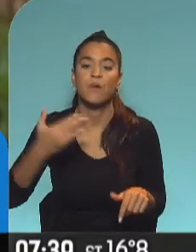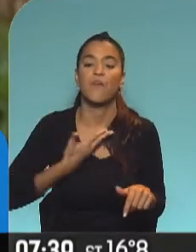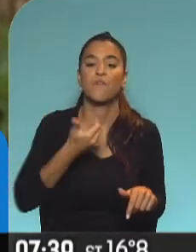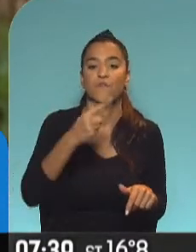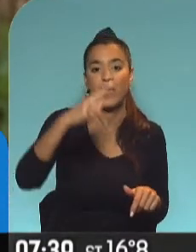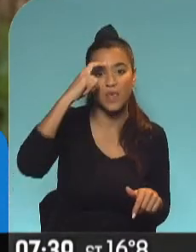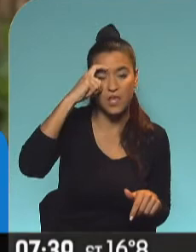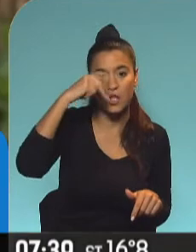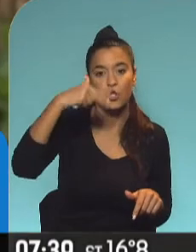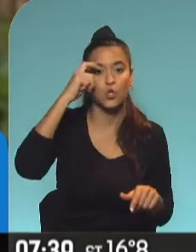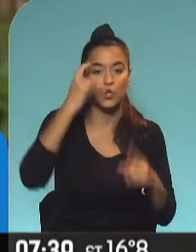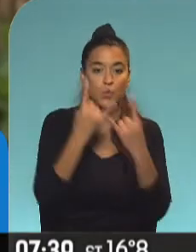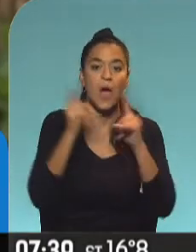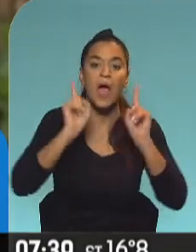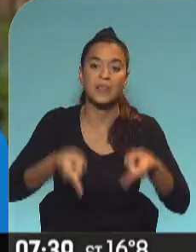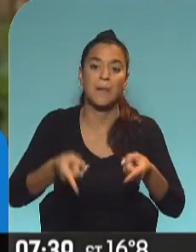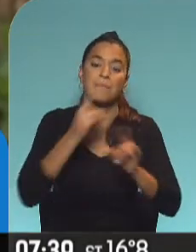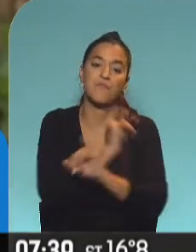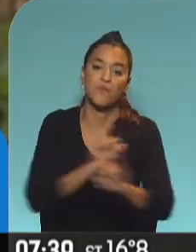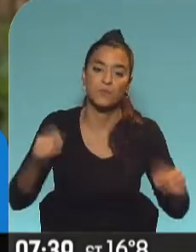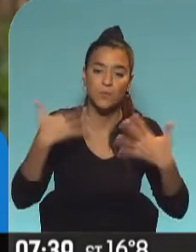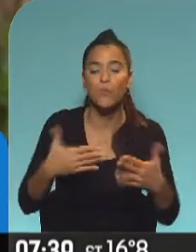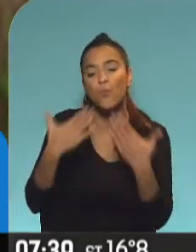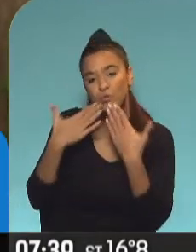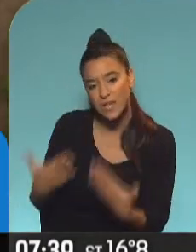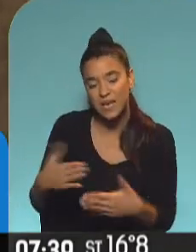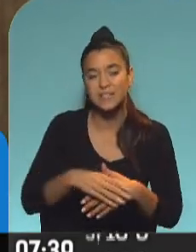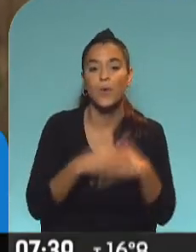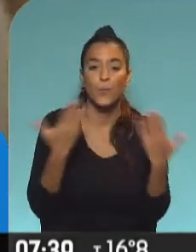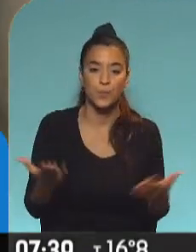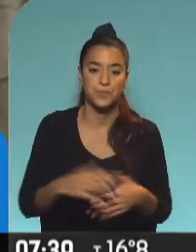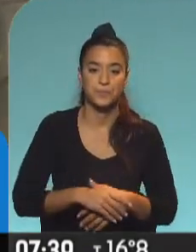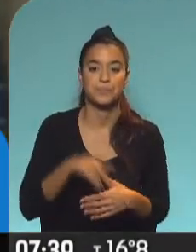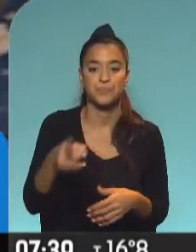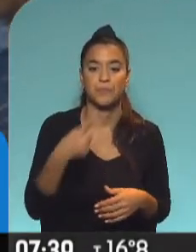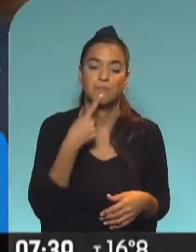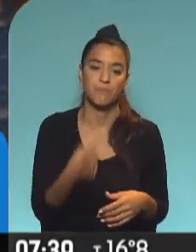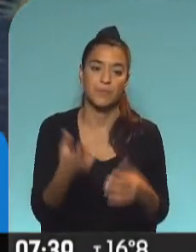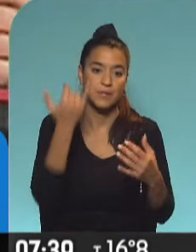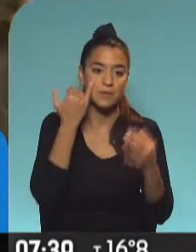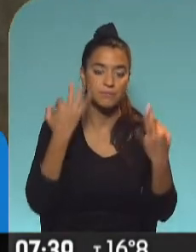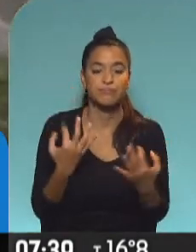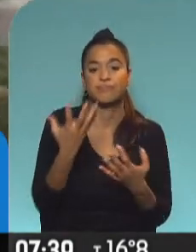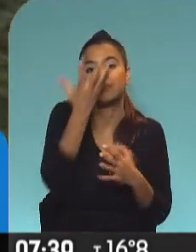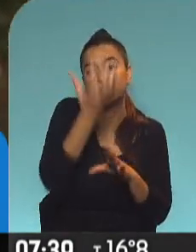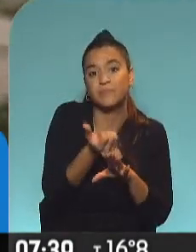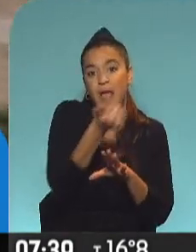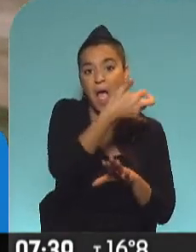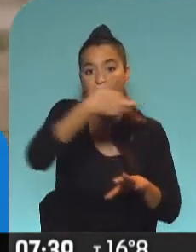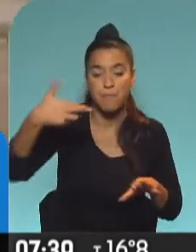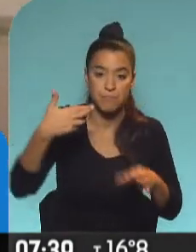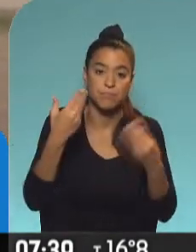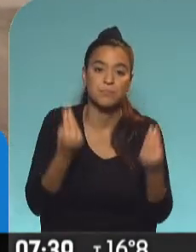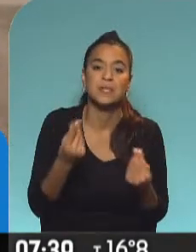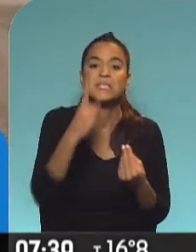@anti-fake news. También ahí tenemos mucha información. Muchas gracias. Muchas gracias a vos. No, por favor. Bueno, está planteado, la plataforma ya ha tenido más